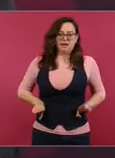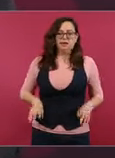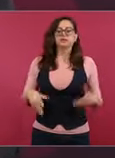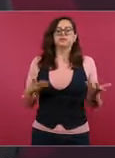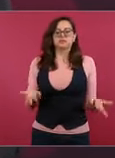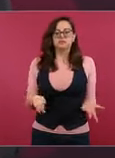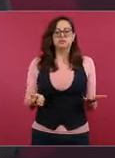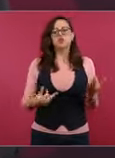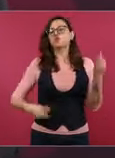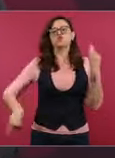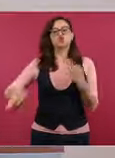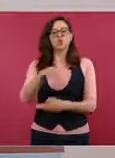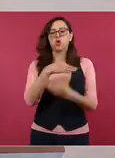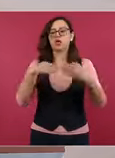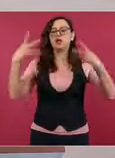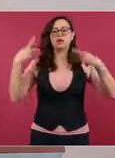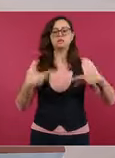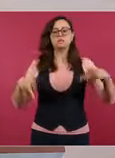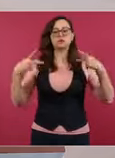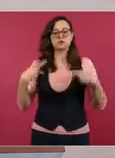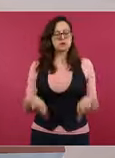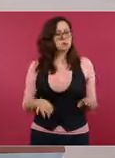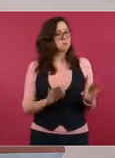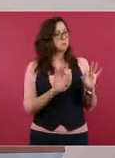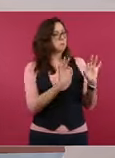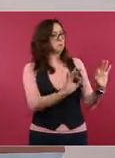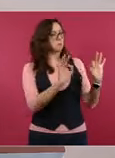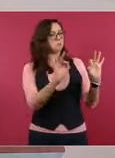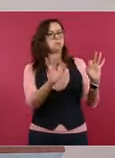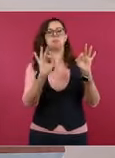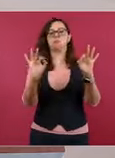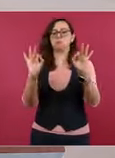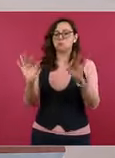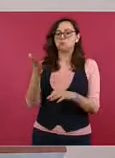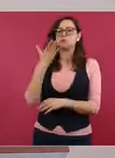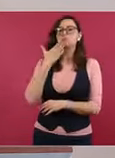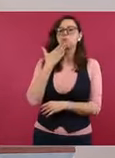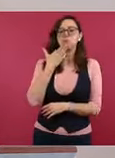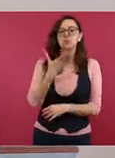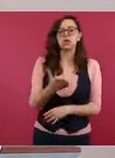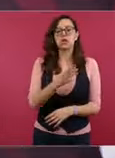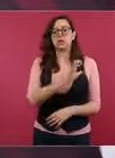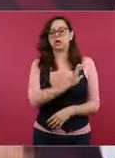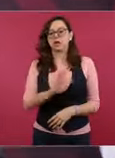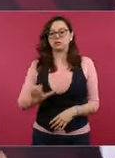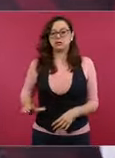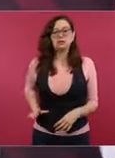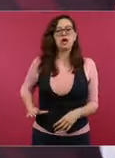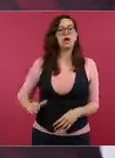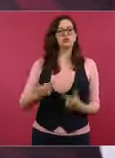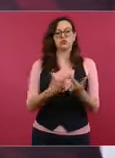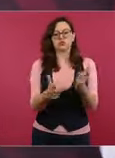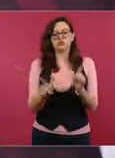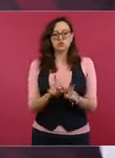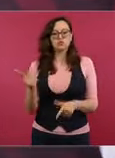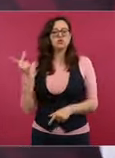Todos se están portando a la altura de las circunstancias, todos los candidatos de todos los partidos.